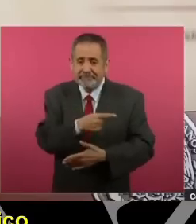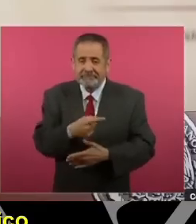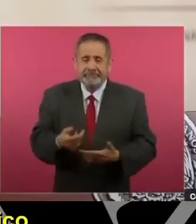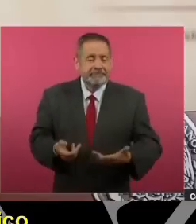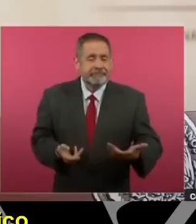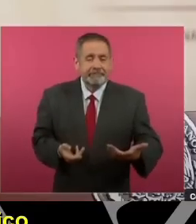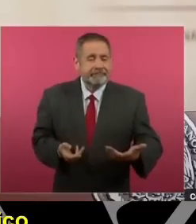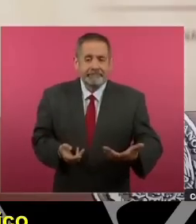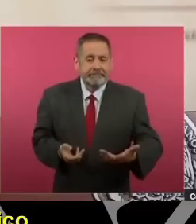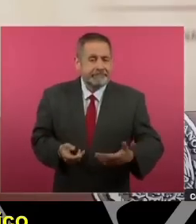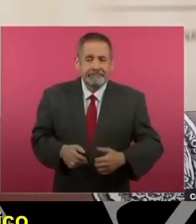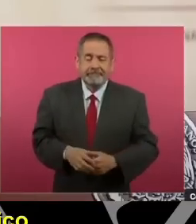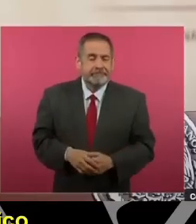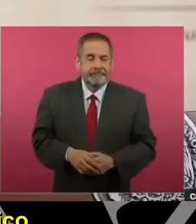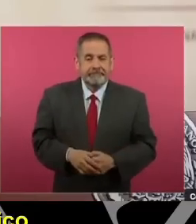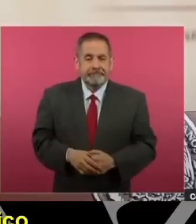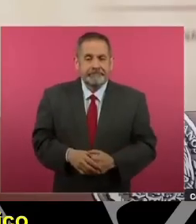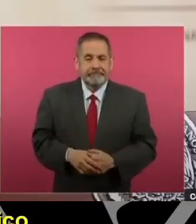es